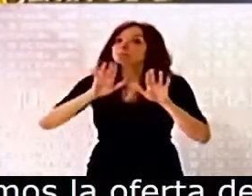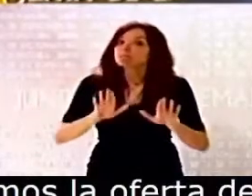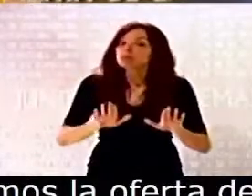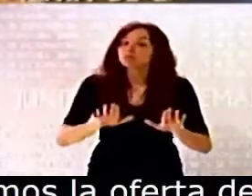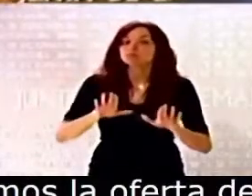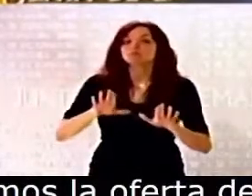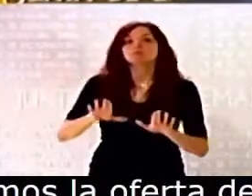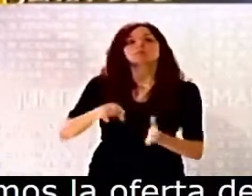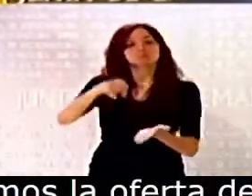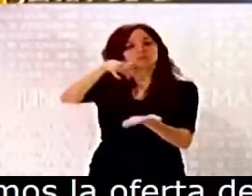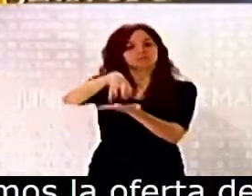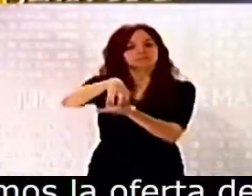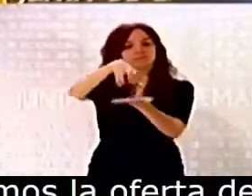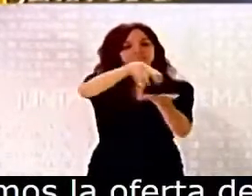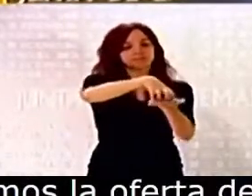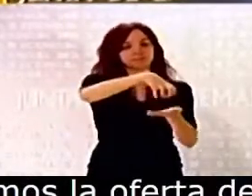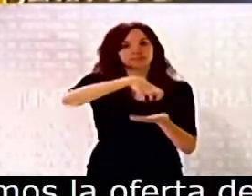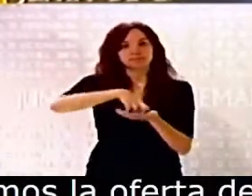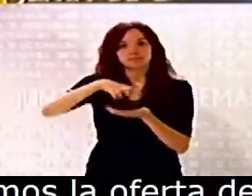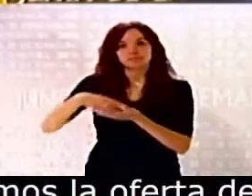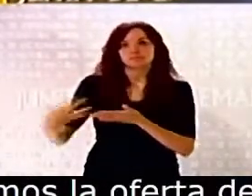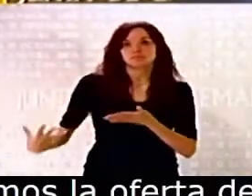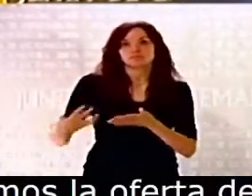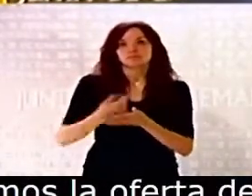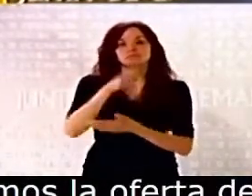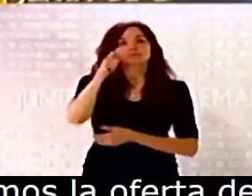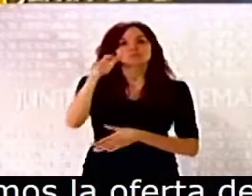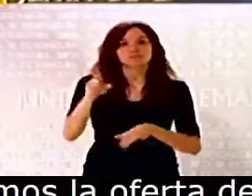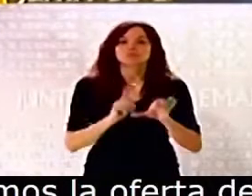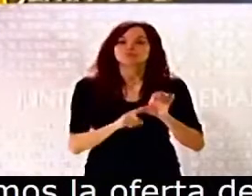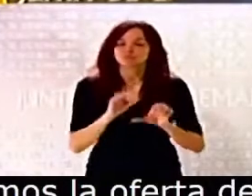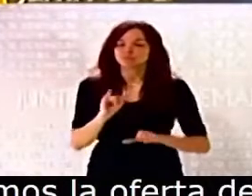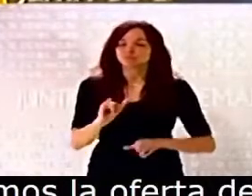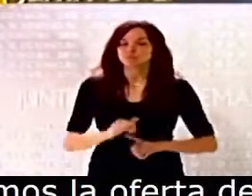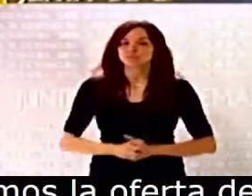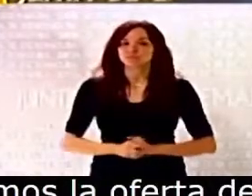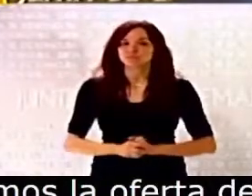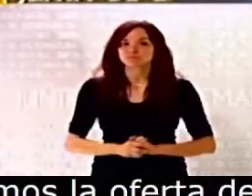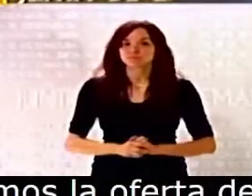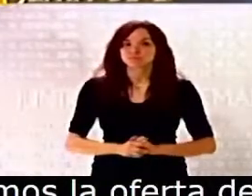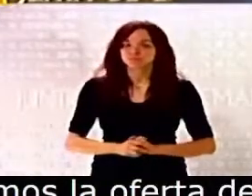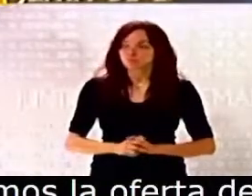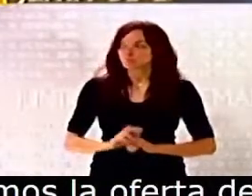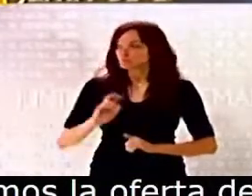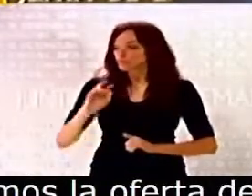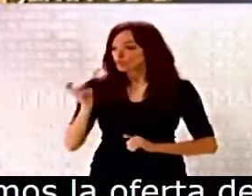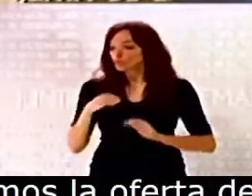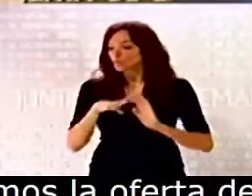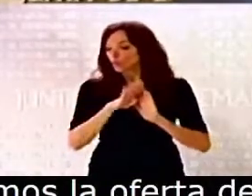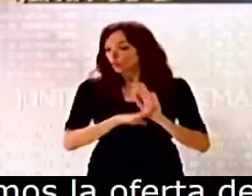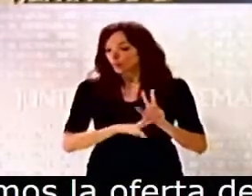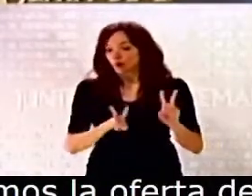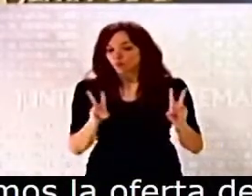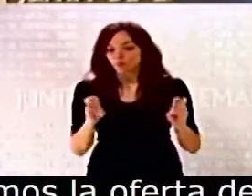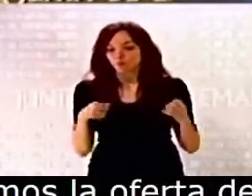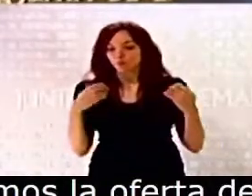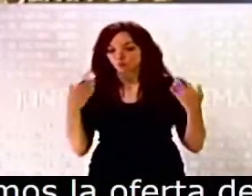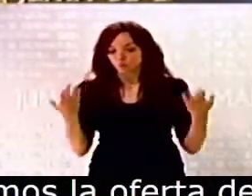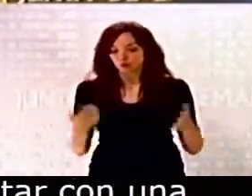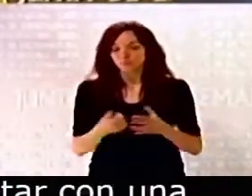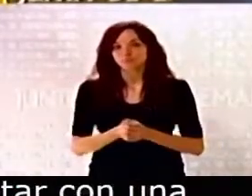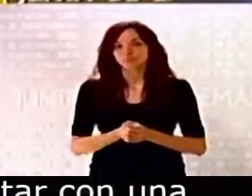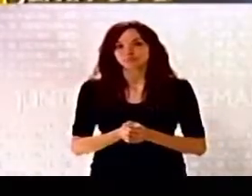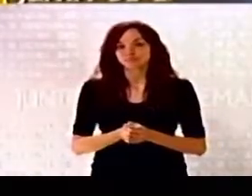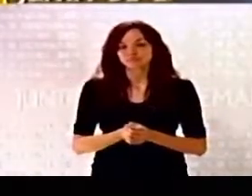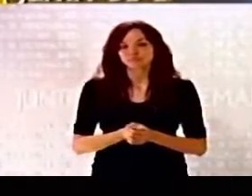unidad en cada municipio de la región. ¿Cuál es el otro nuevo programa que hacemos con el Diviértete? Pues ponemos en